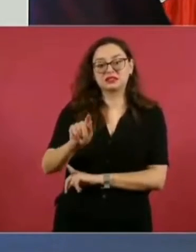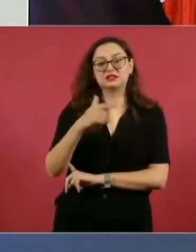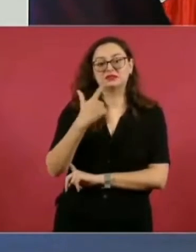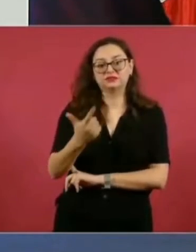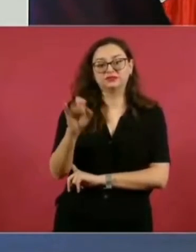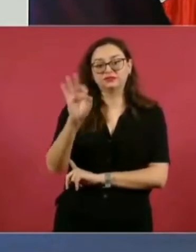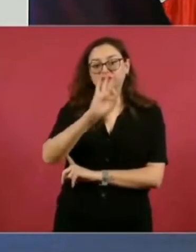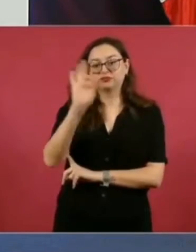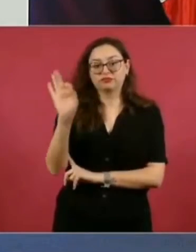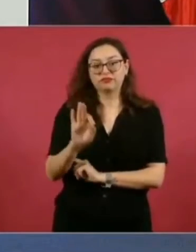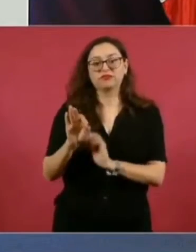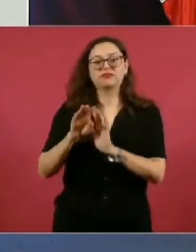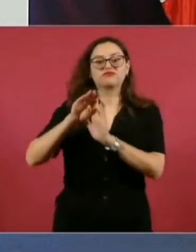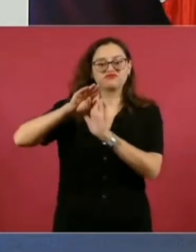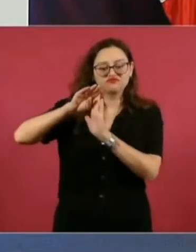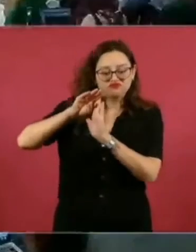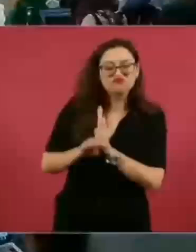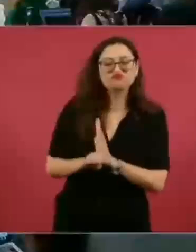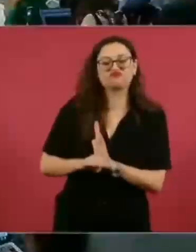77% menos.